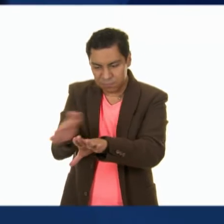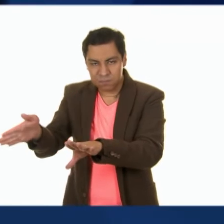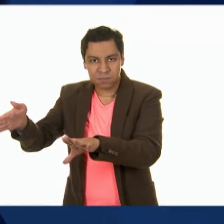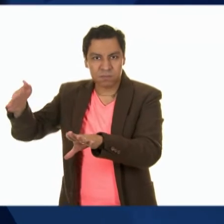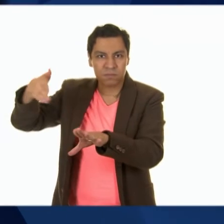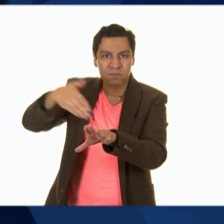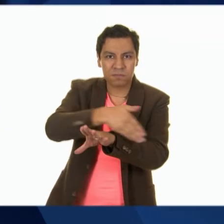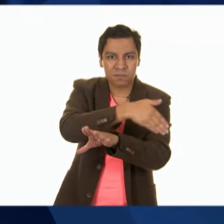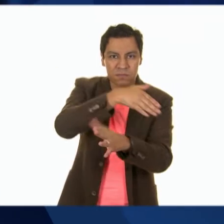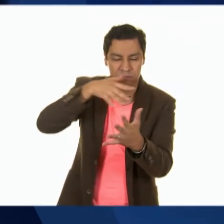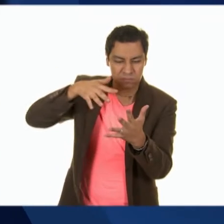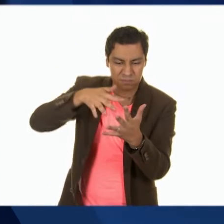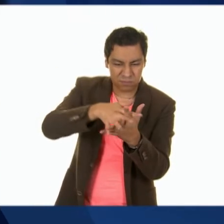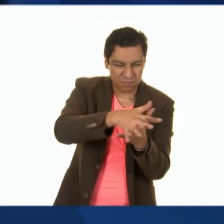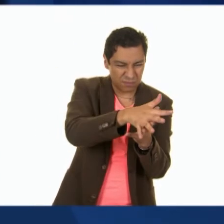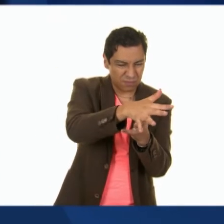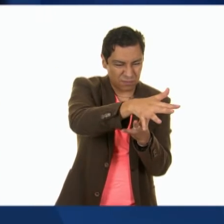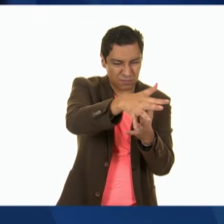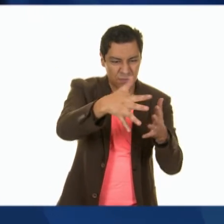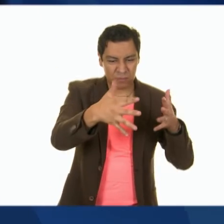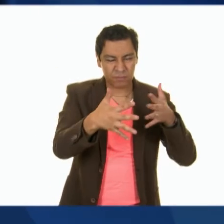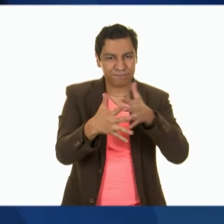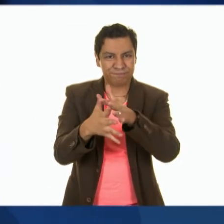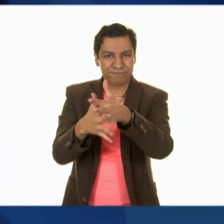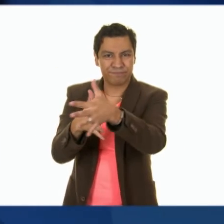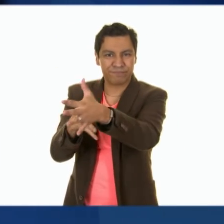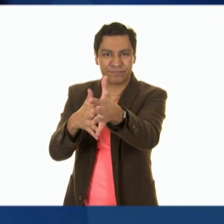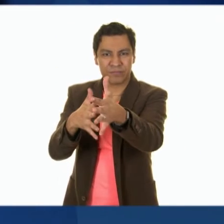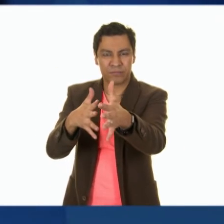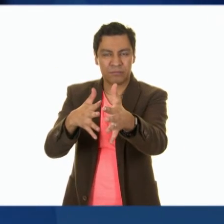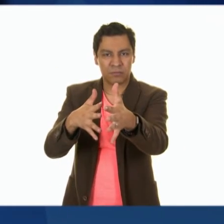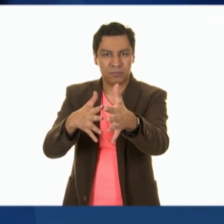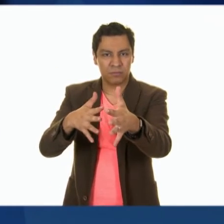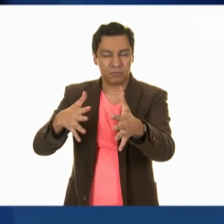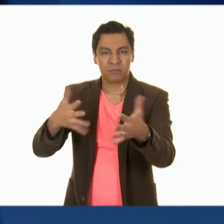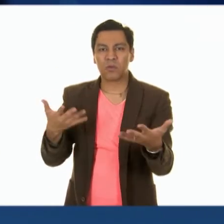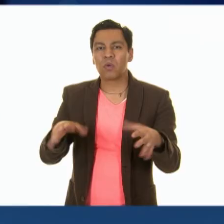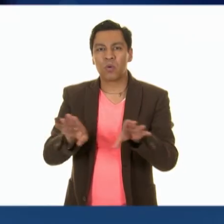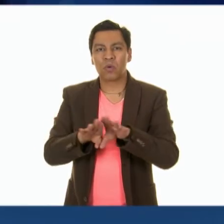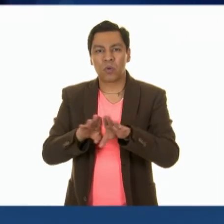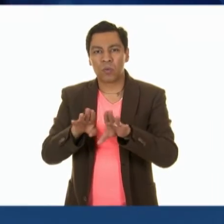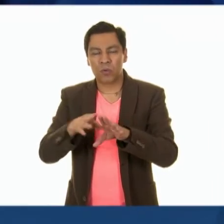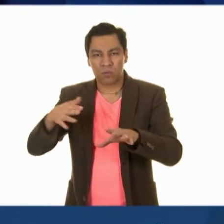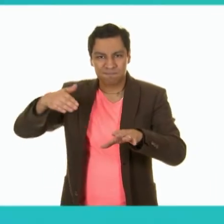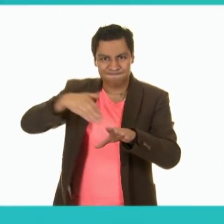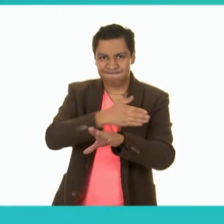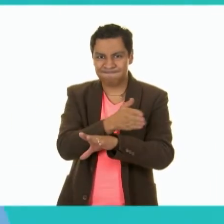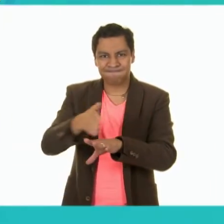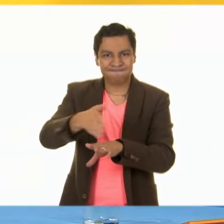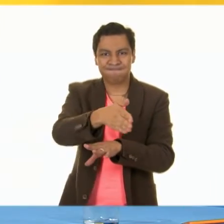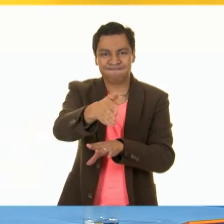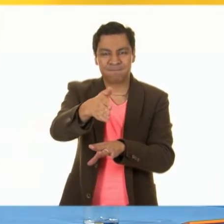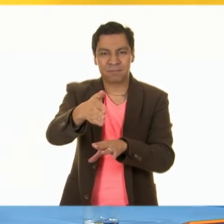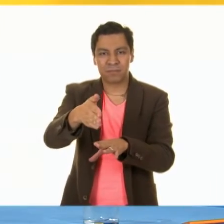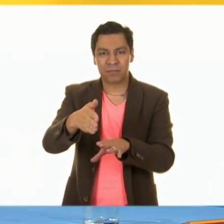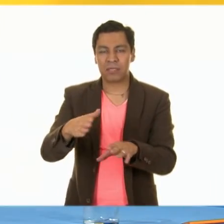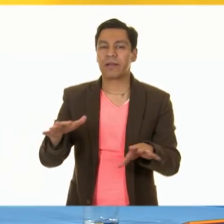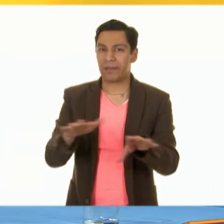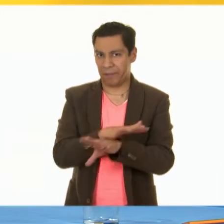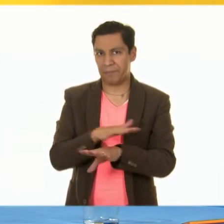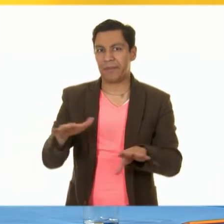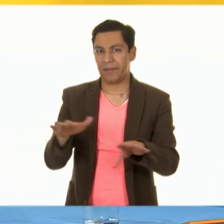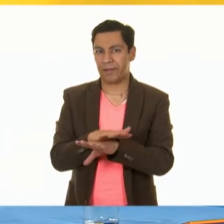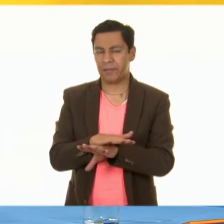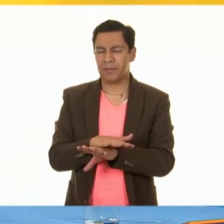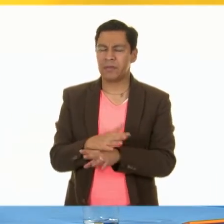velocidad, ya que la luz recorre mayor distancia en su desplazamiento por el medio que va más rápido. Pero, a ver, maestra, ¿esto